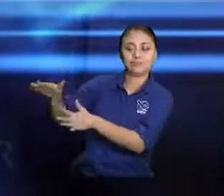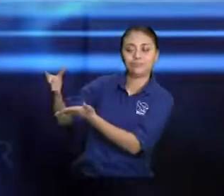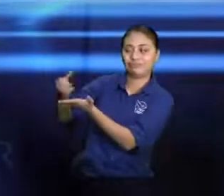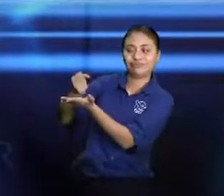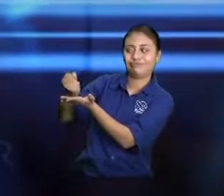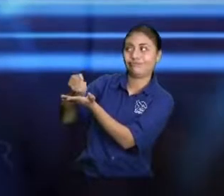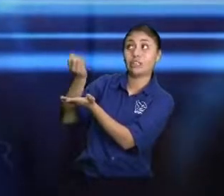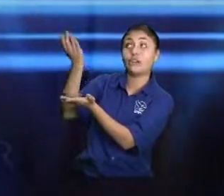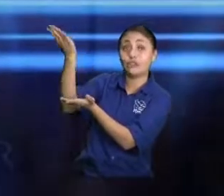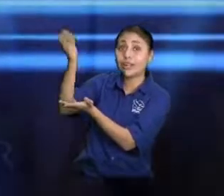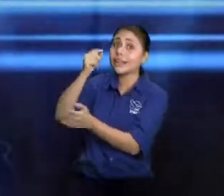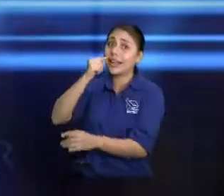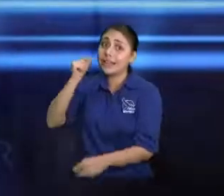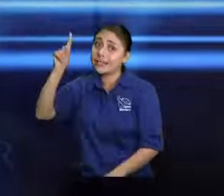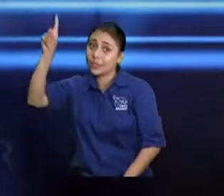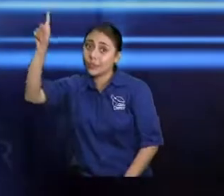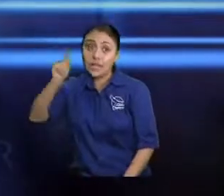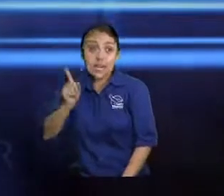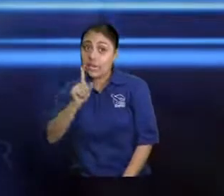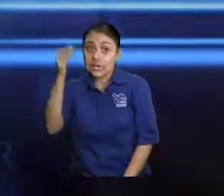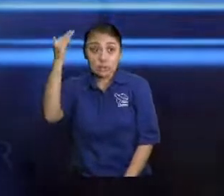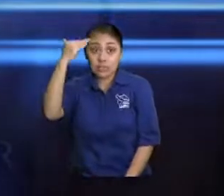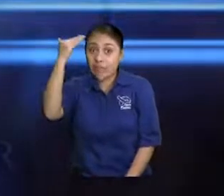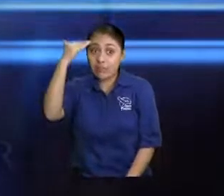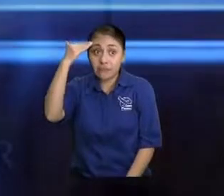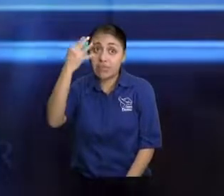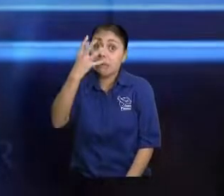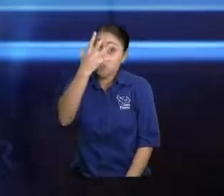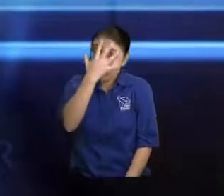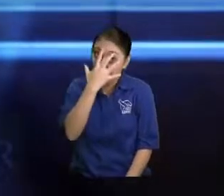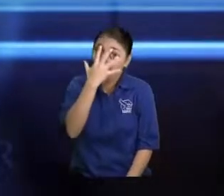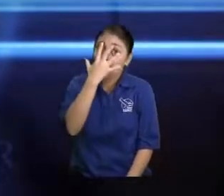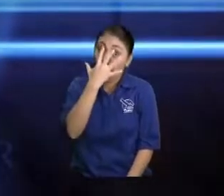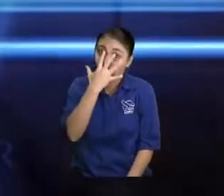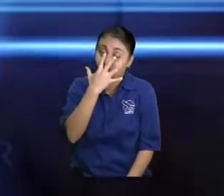y no saben lo que se acarrean.